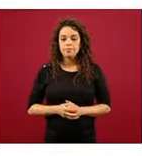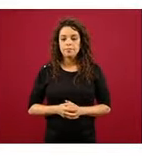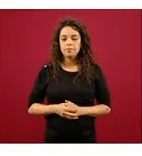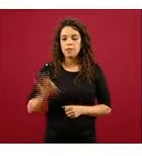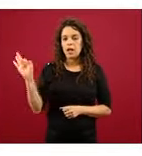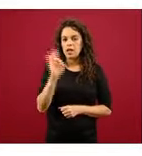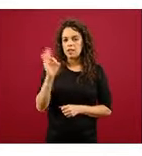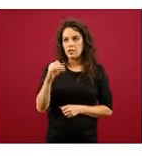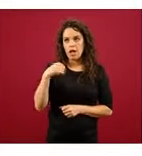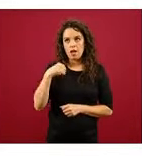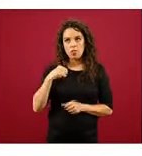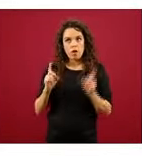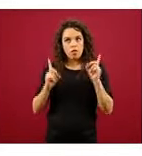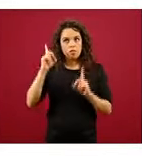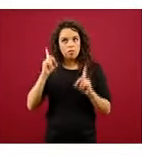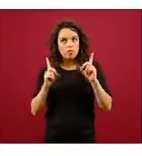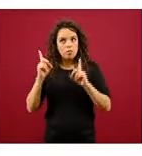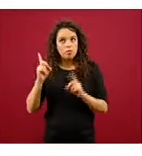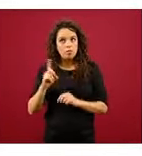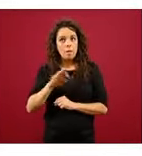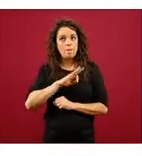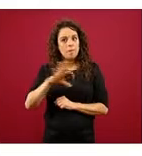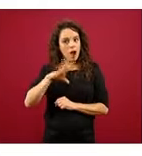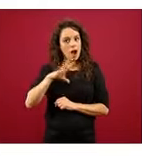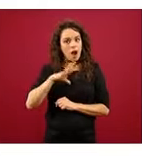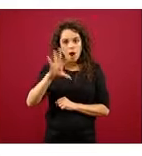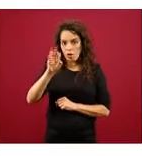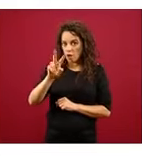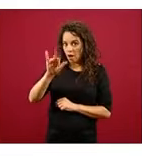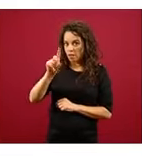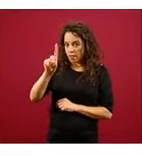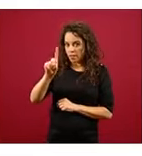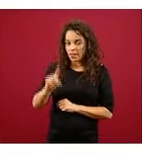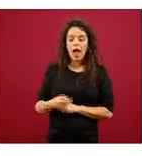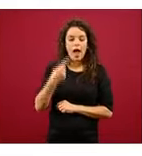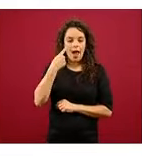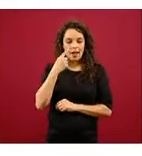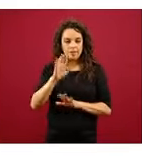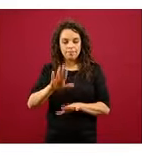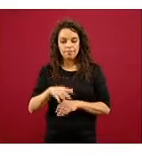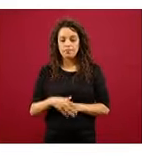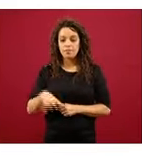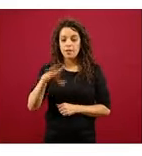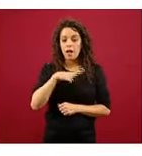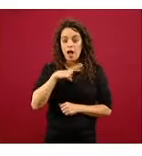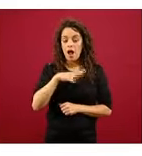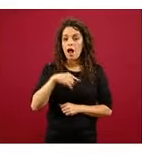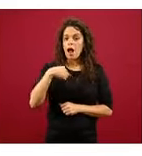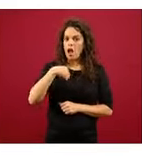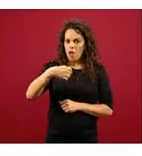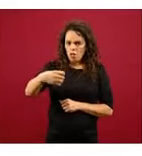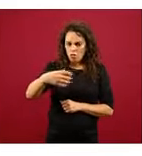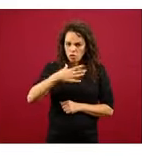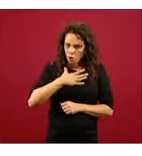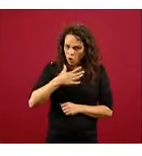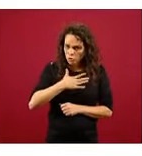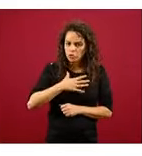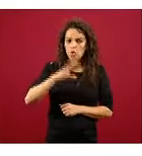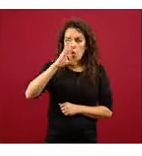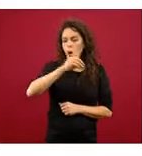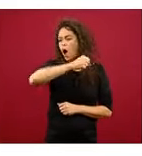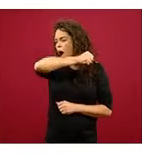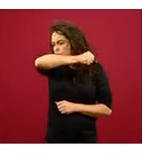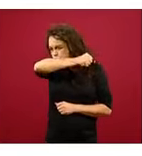que probablemente yo tenga COVID? Pues primero, que tenga yo tos o estornudos y que yo pueda también